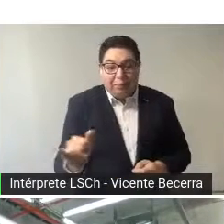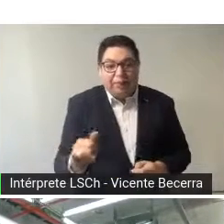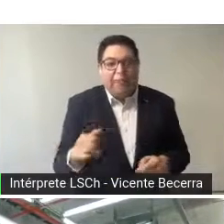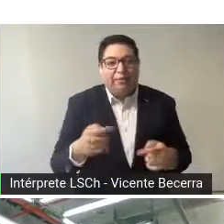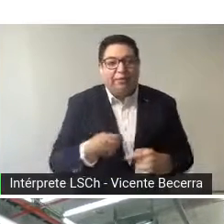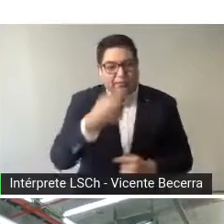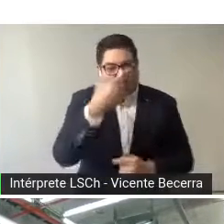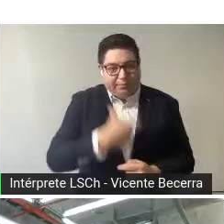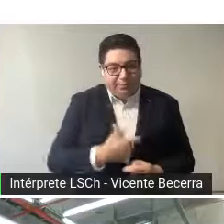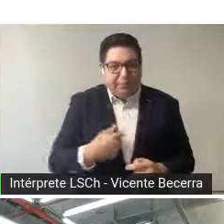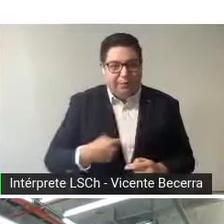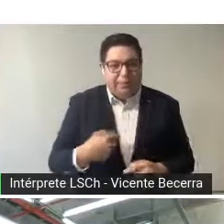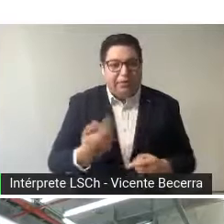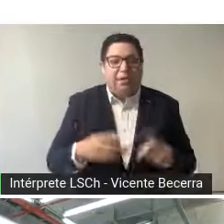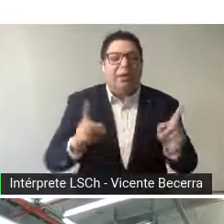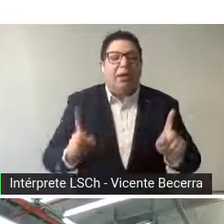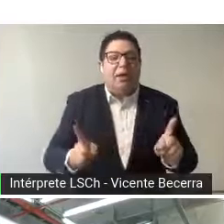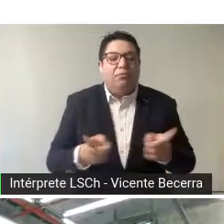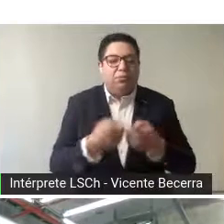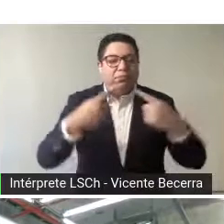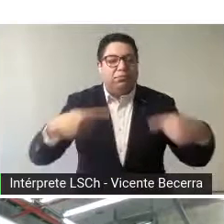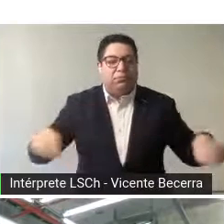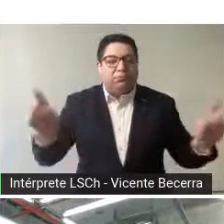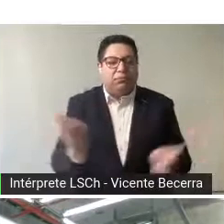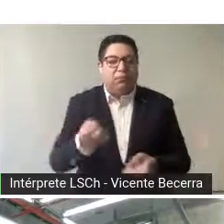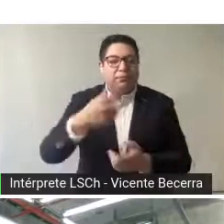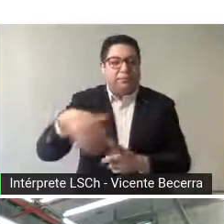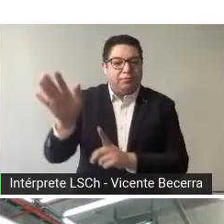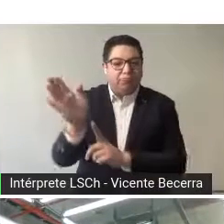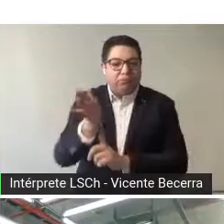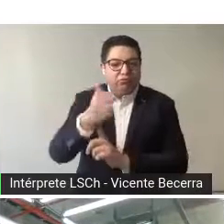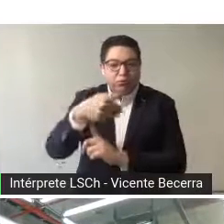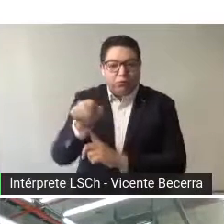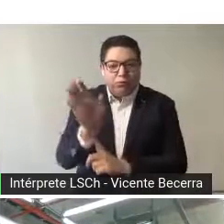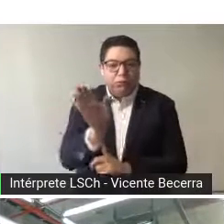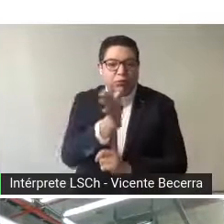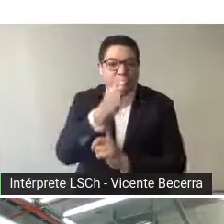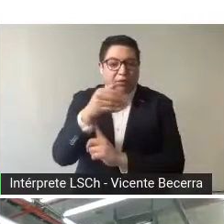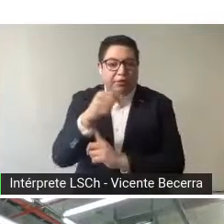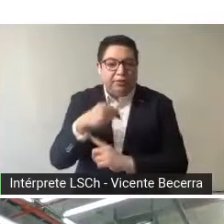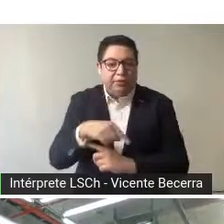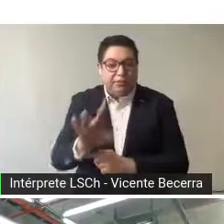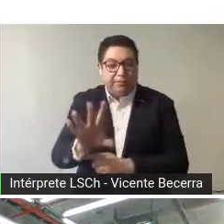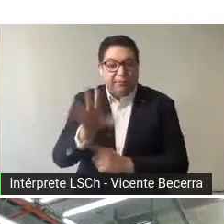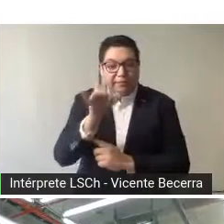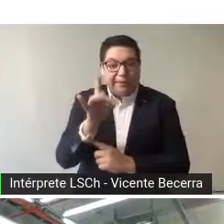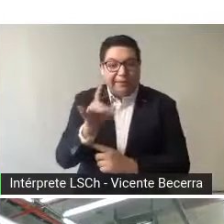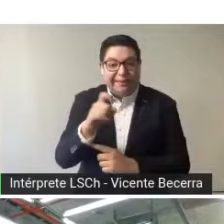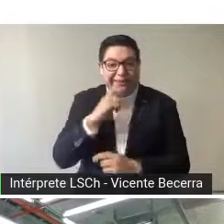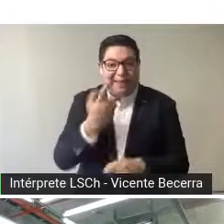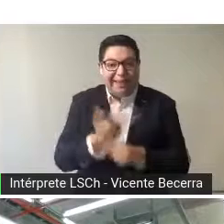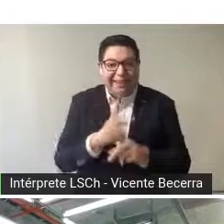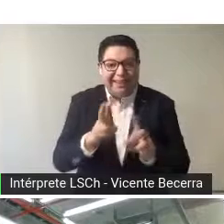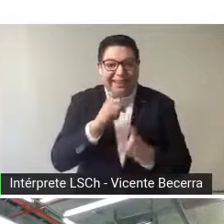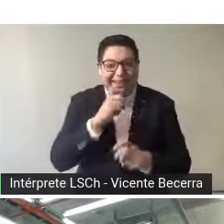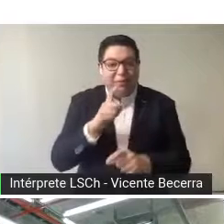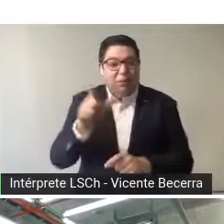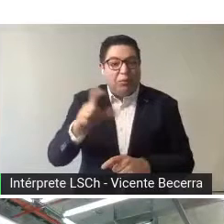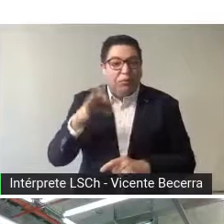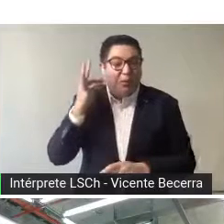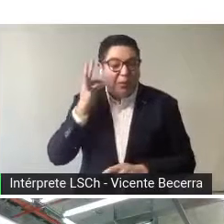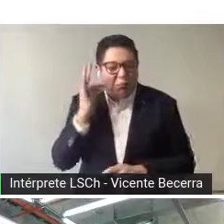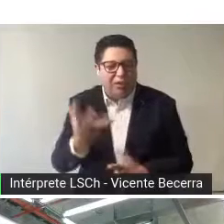interpretarse el himno nacional, logré descubrir que había una mujer que gritaba